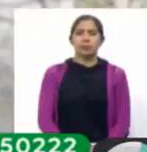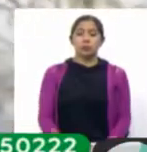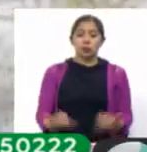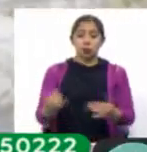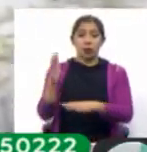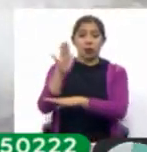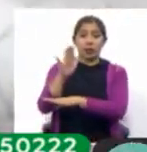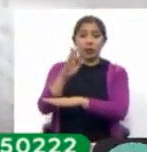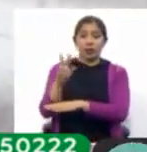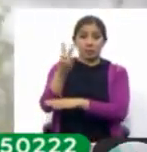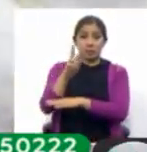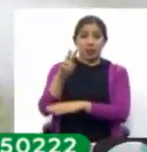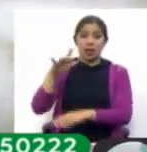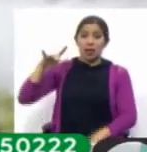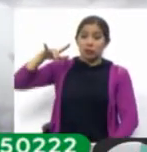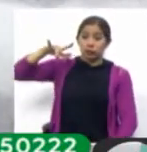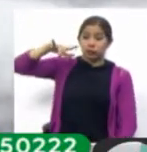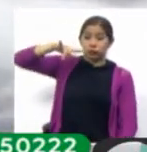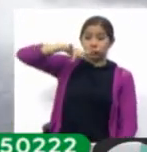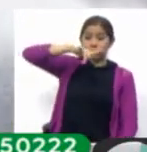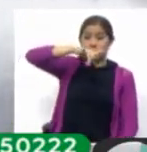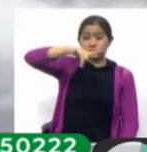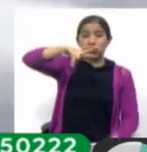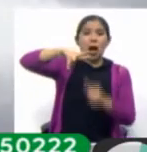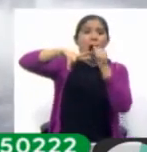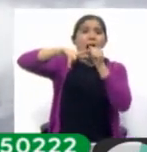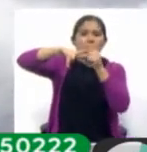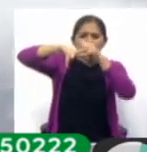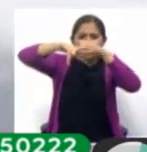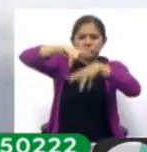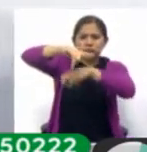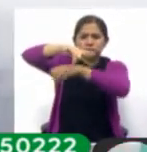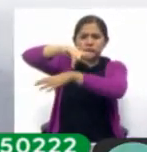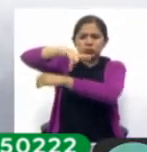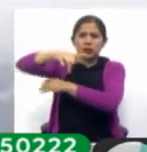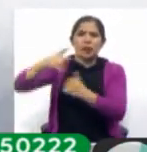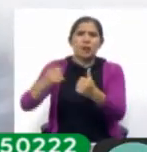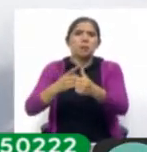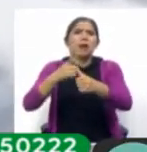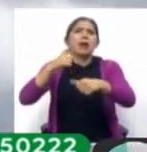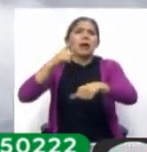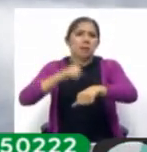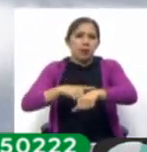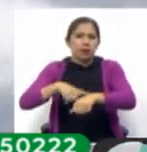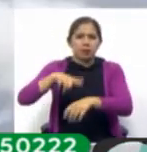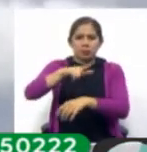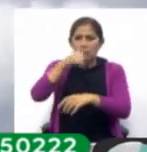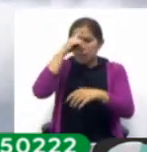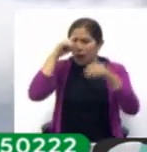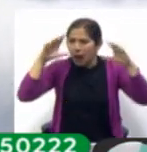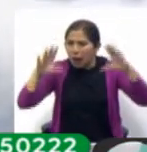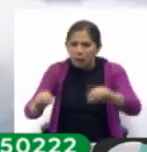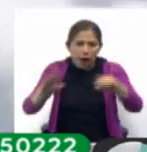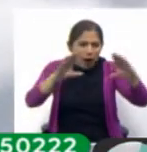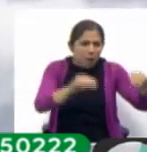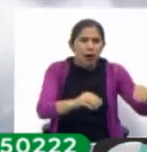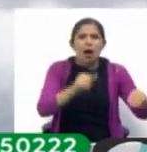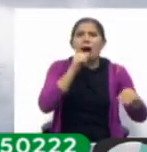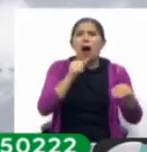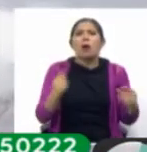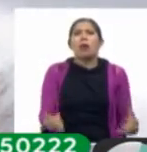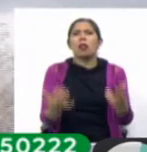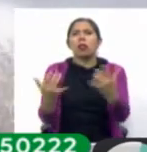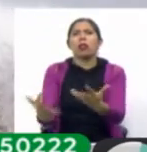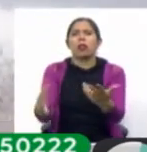La tarde de este viernes, el avión cisterna Supertanker cumplió su primer operativo en busca de sofocar el incendio forestal en el sector